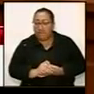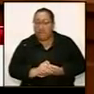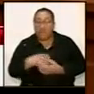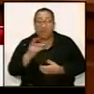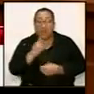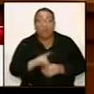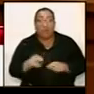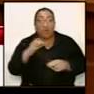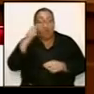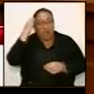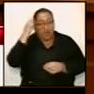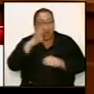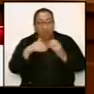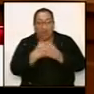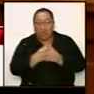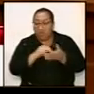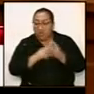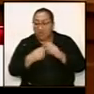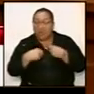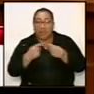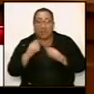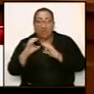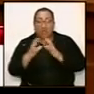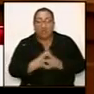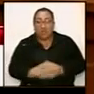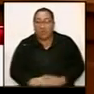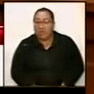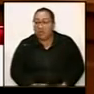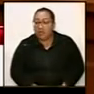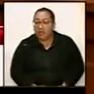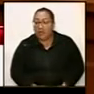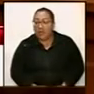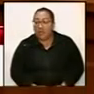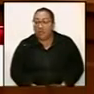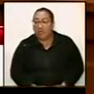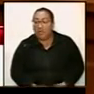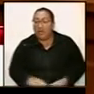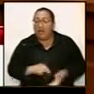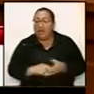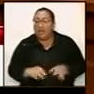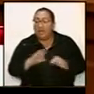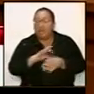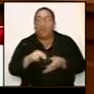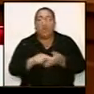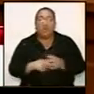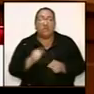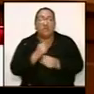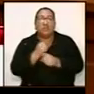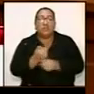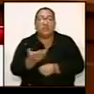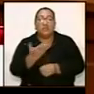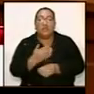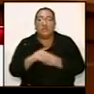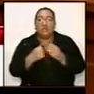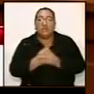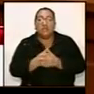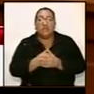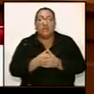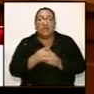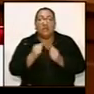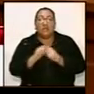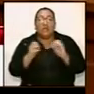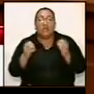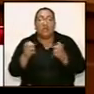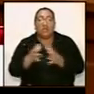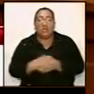u otra agenda. Se trata de comunicación y consenso. Recuperemos la confianza. Y se menciona a los